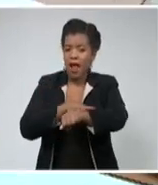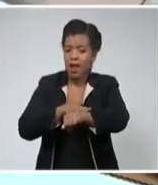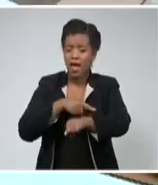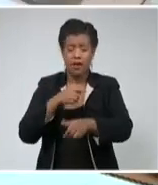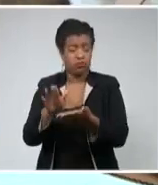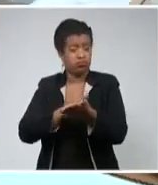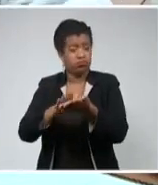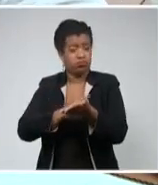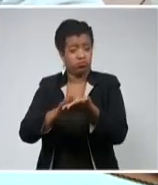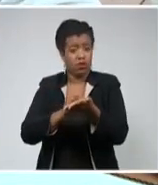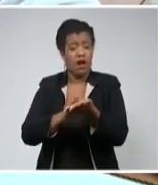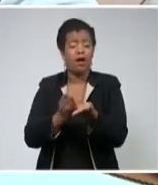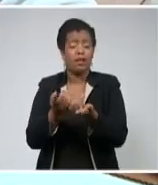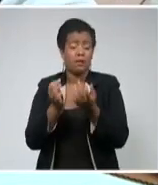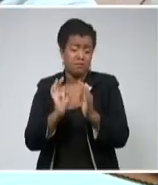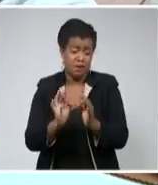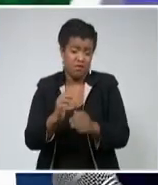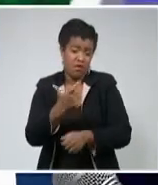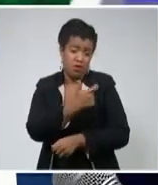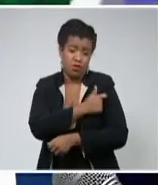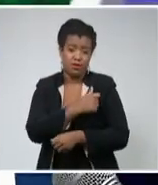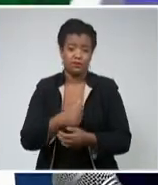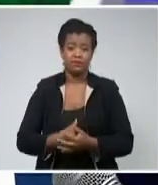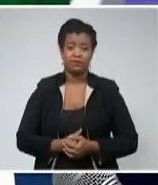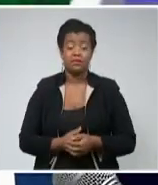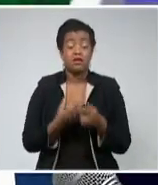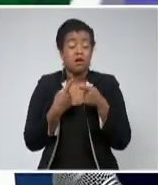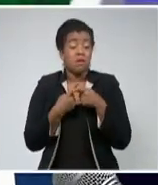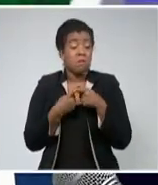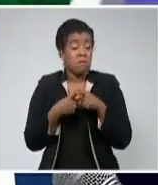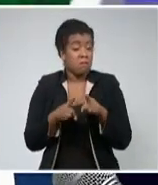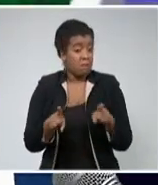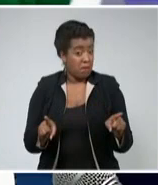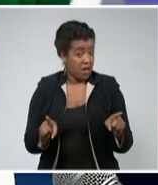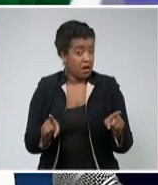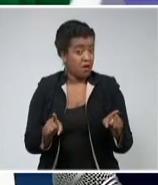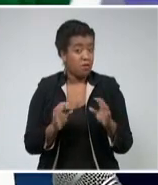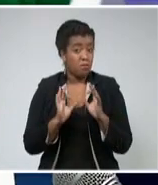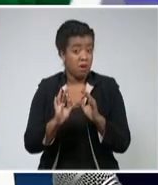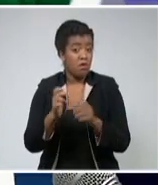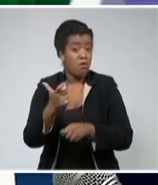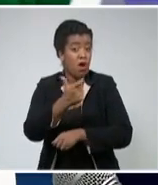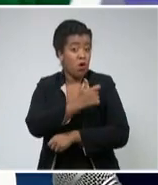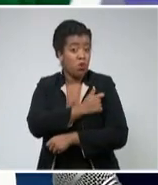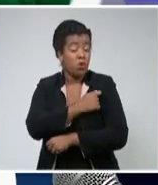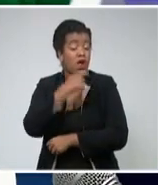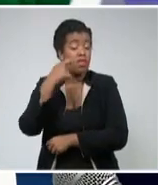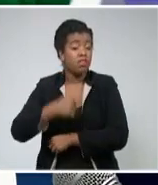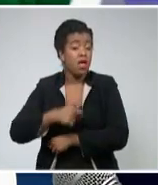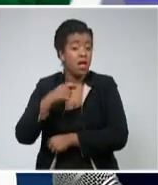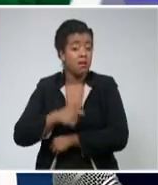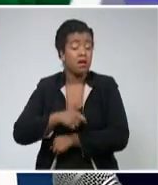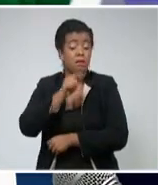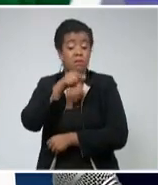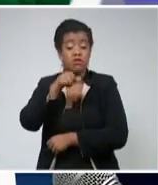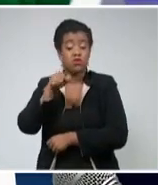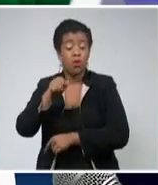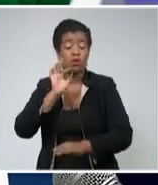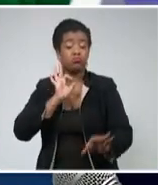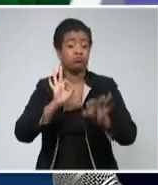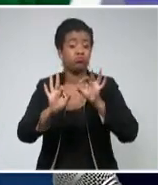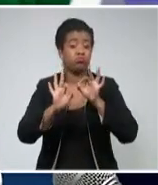de los componentes de esta vacuna. Pero indiscutiblemente es un factor que hay que tener en cuenta las personas que ya